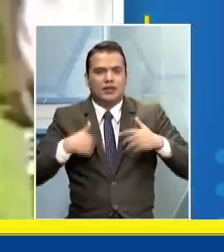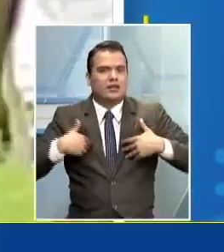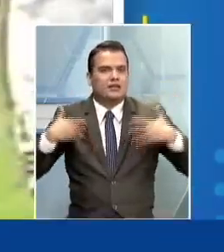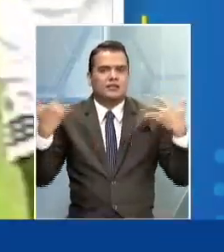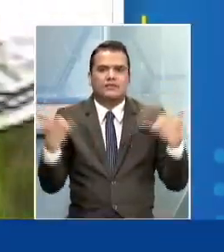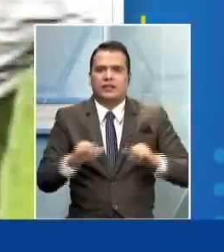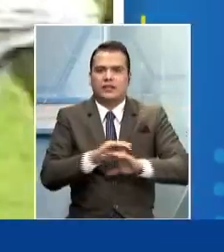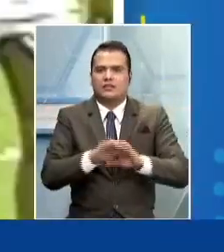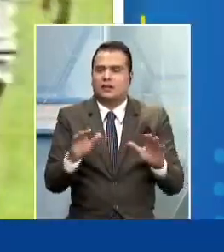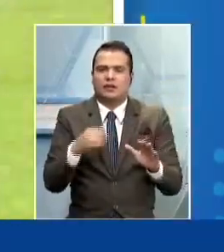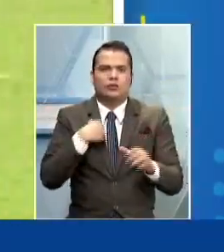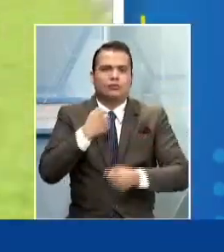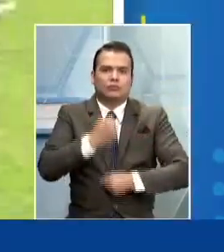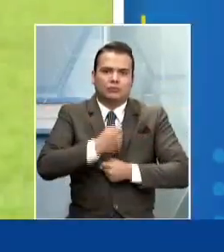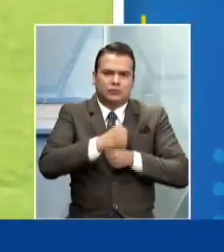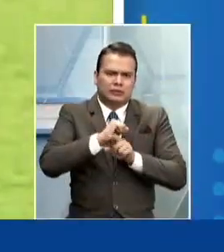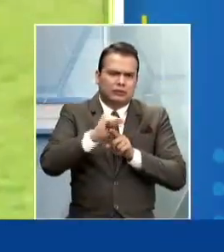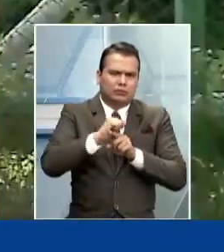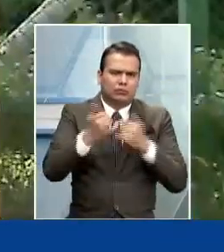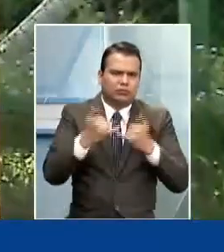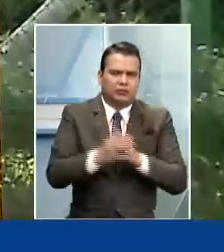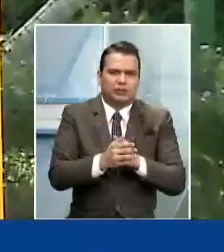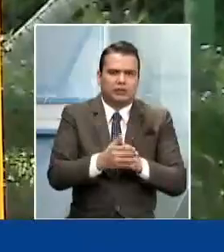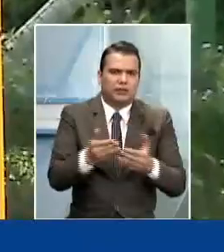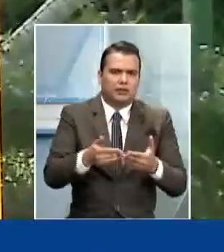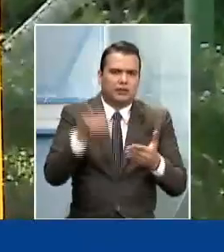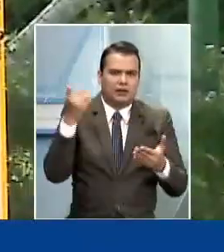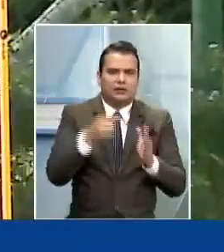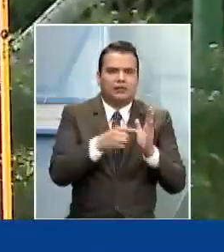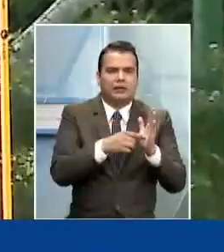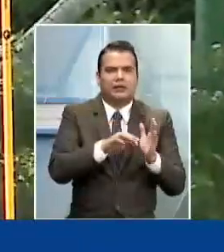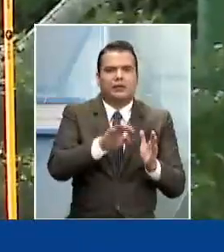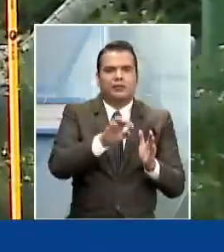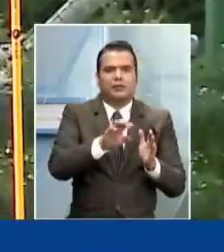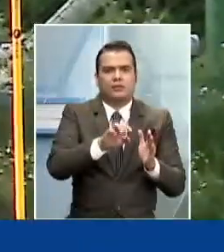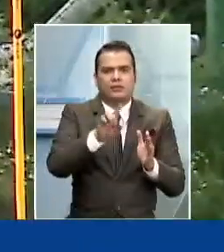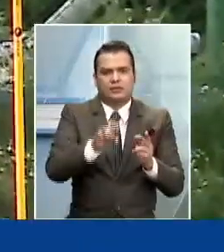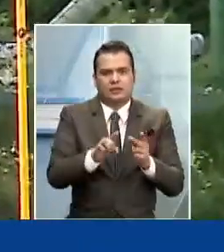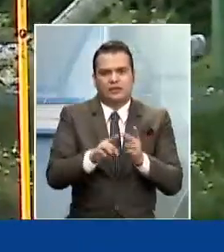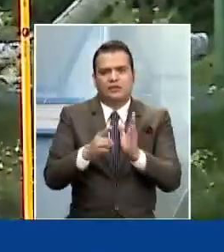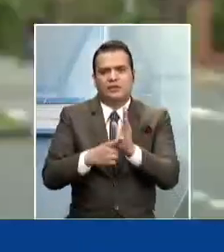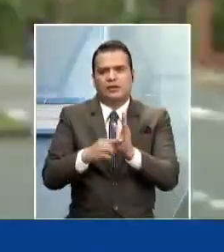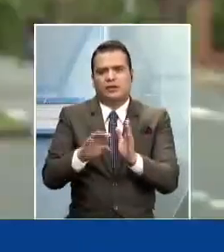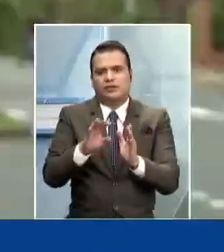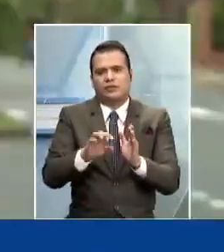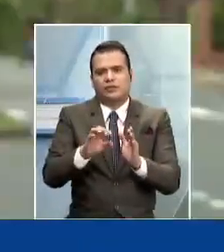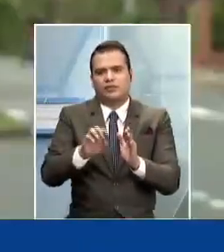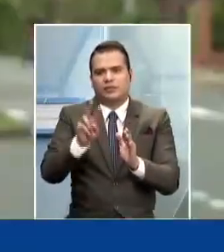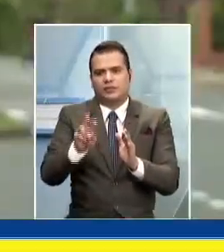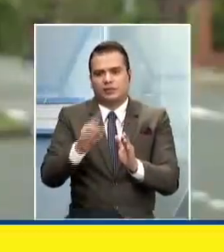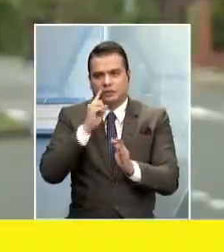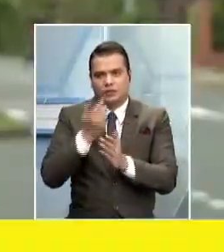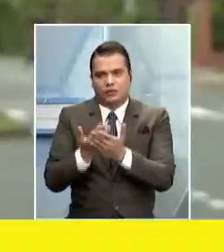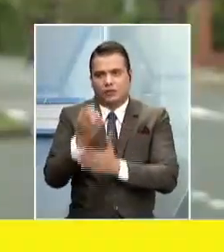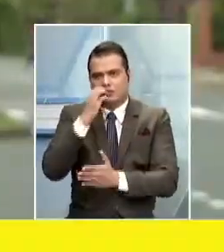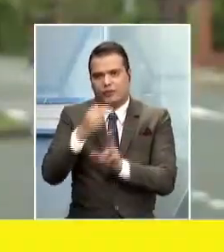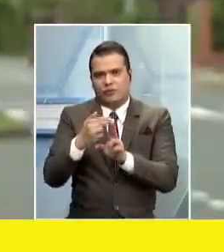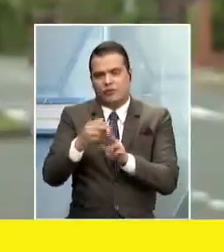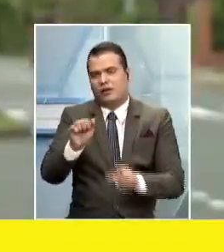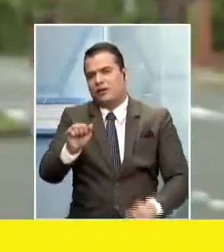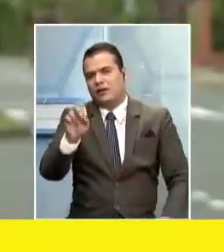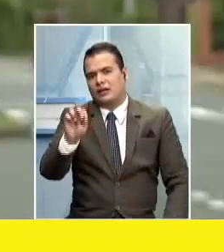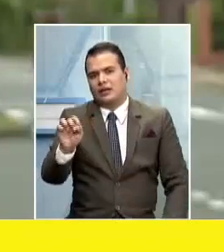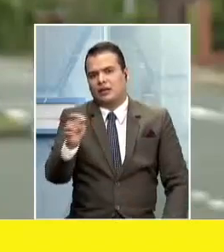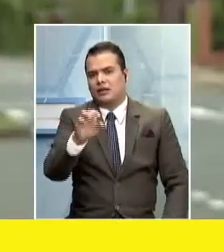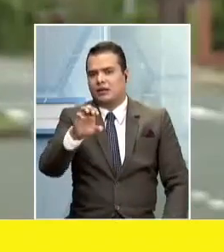Hamilton Ricard, goleador entre 1996 y 97, le entregó este consejo a Ángelo Rodríguez. Da un poquito más de paciencia para definir. Creo